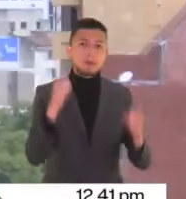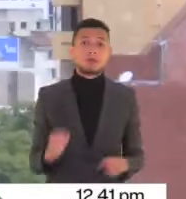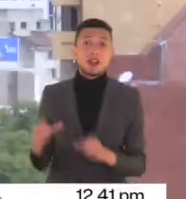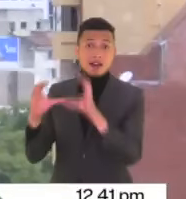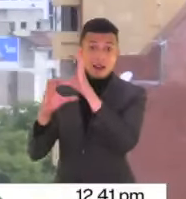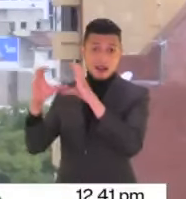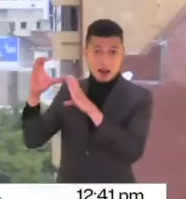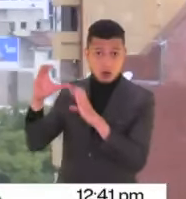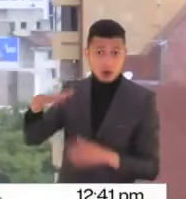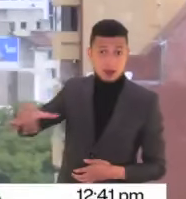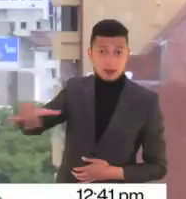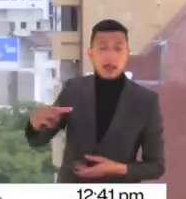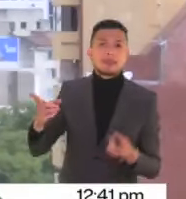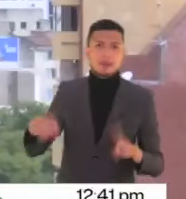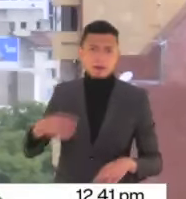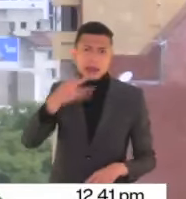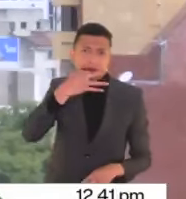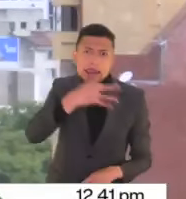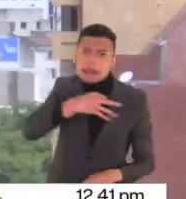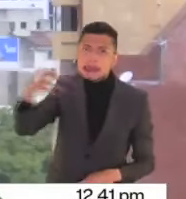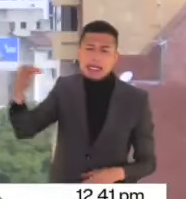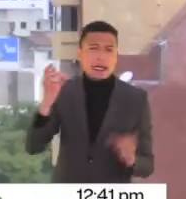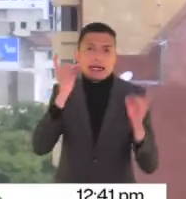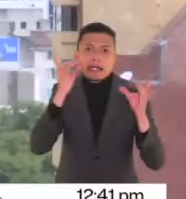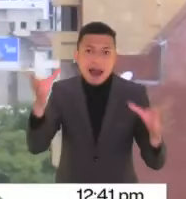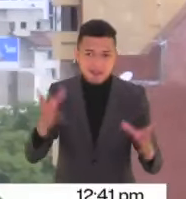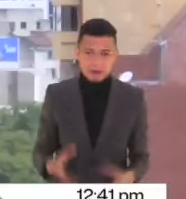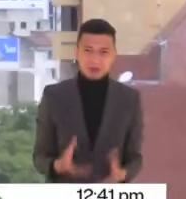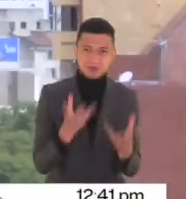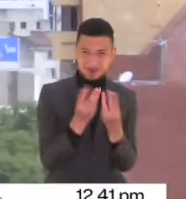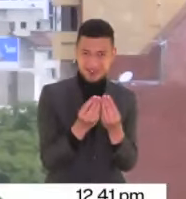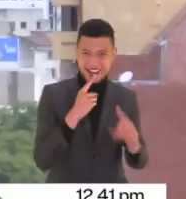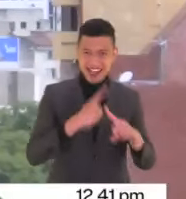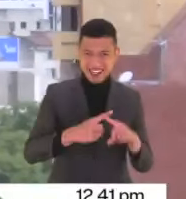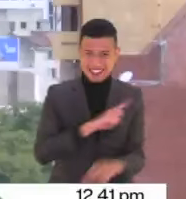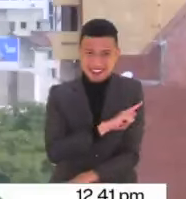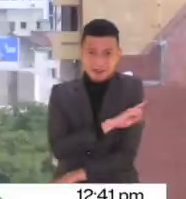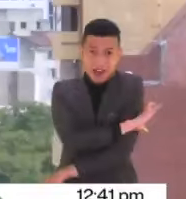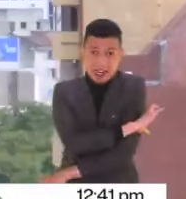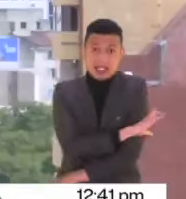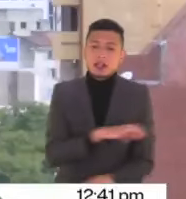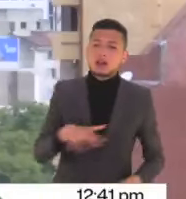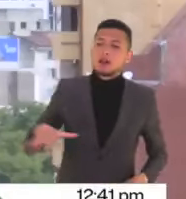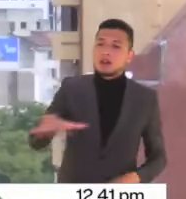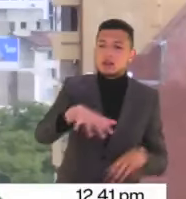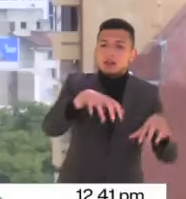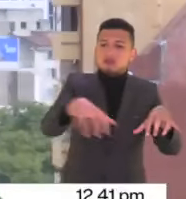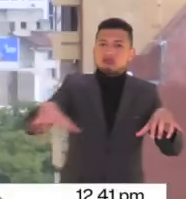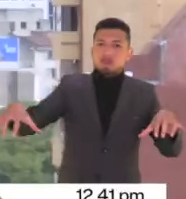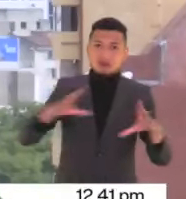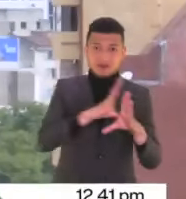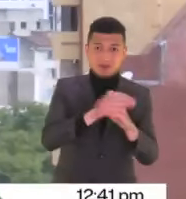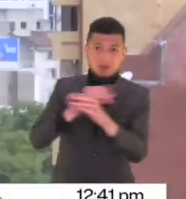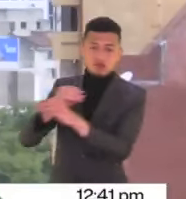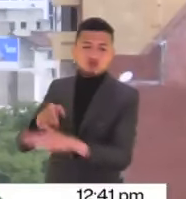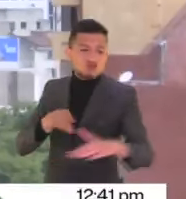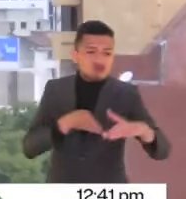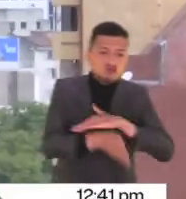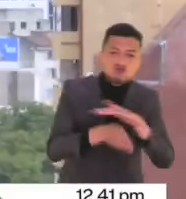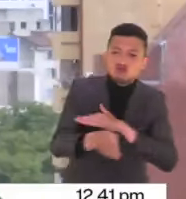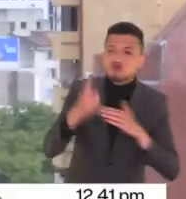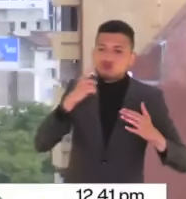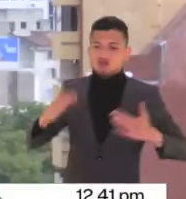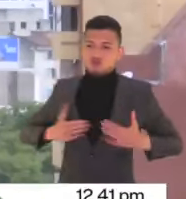También hacen una grave denuncia, y es que las disidencias de las FARC estarían haciendo requisas en establecimientos nocturnos, incluso